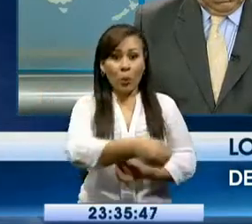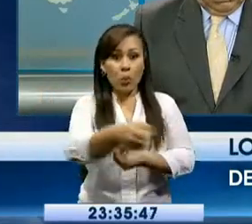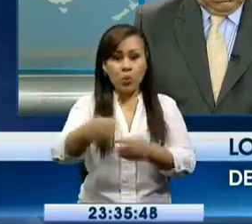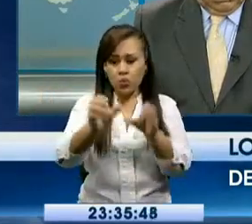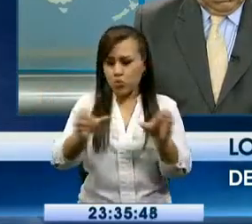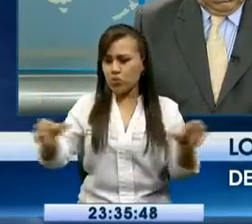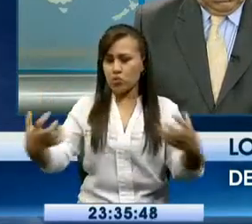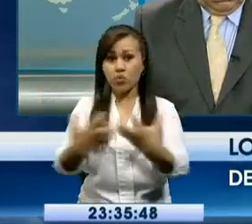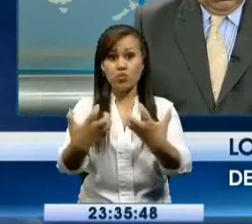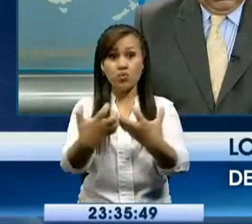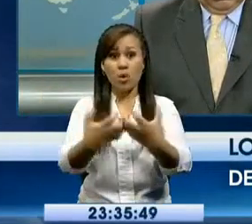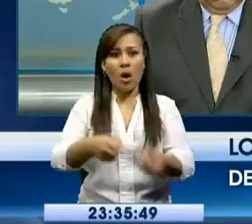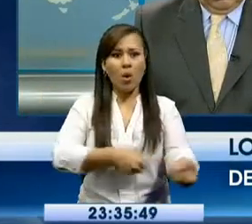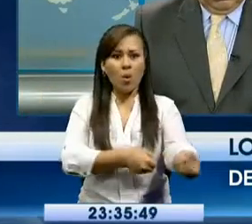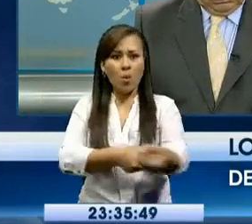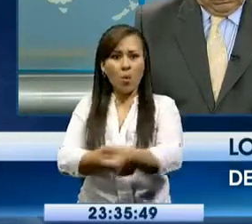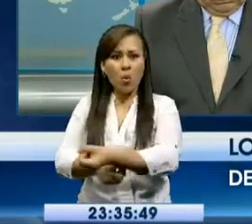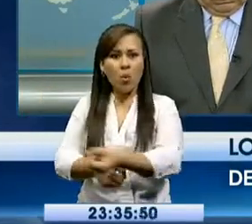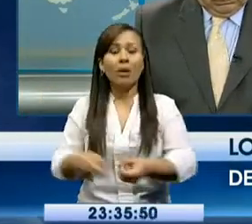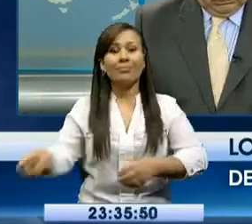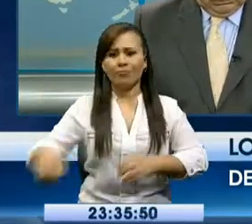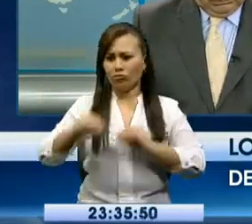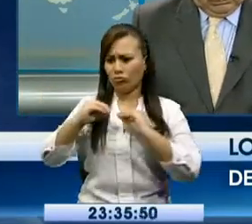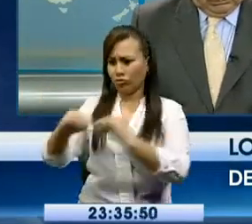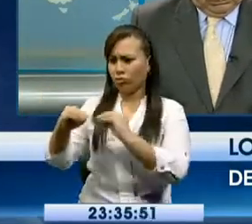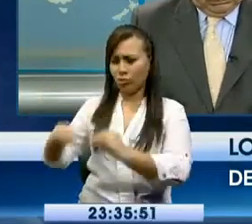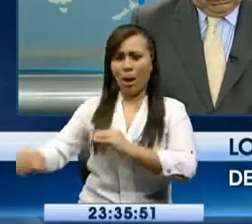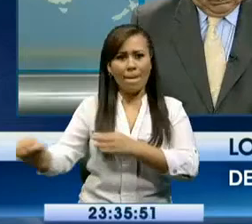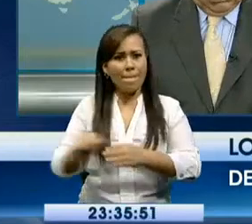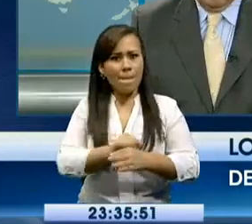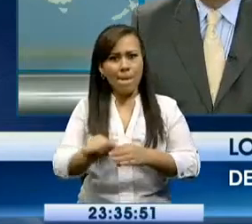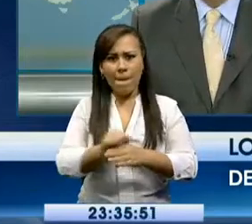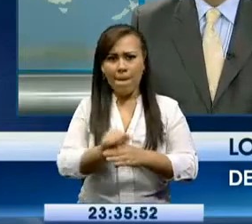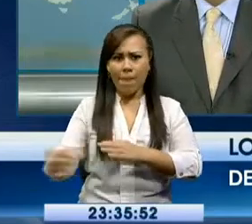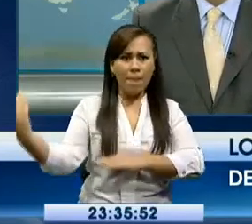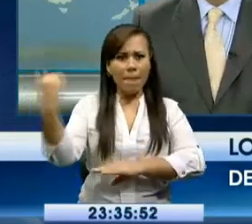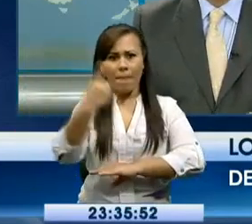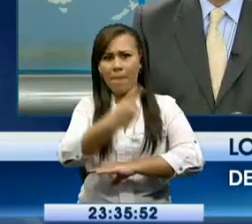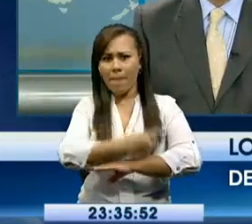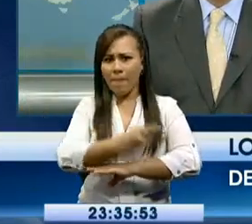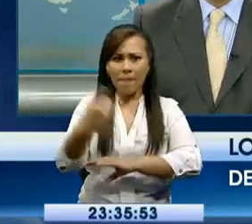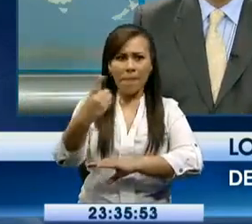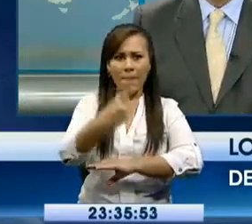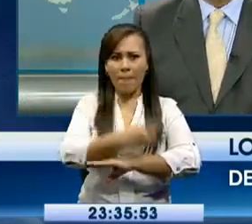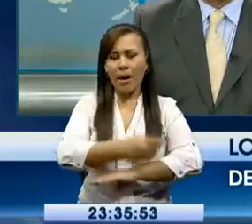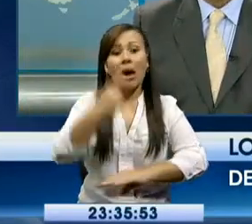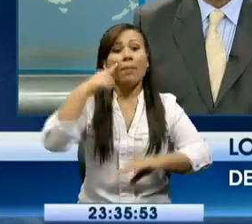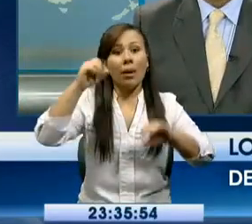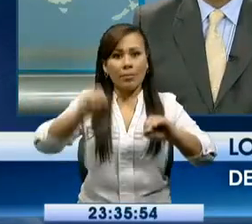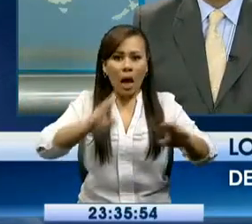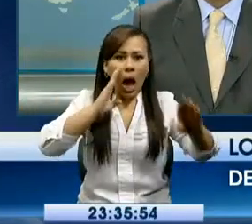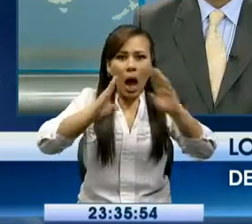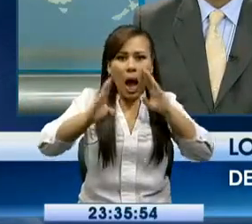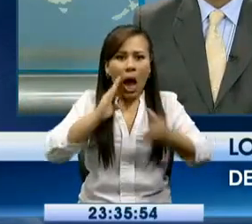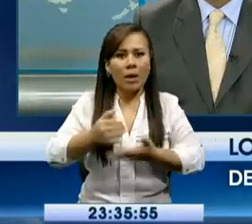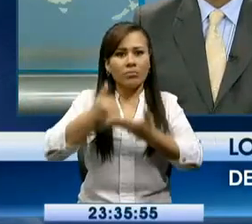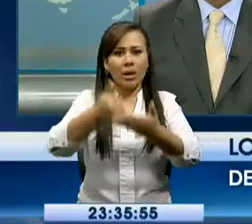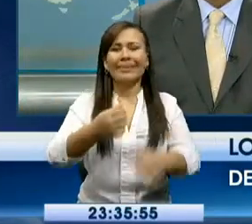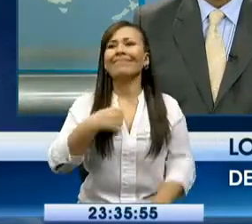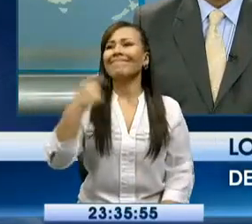de 12 años probablemente entrenándonos día a día para poder atender una situación como esta. No es algo que es